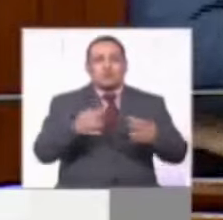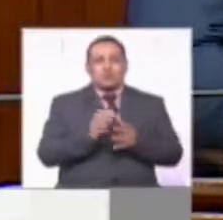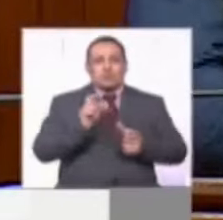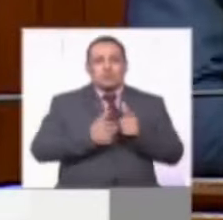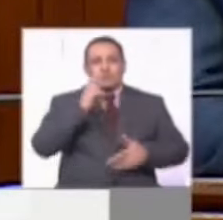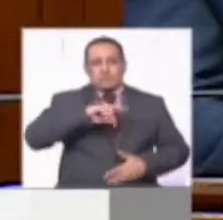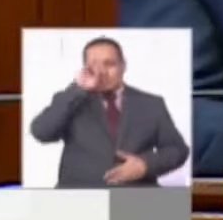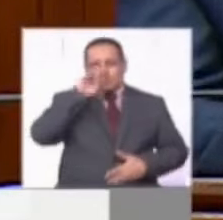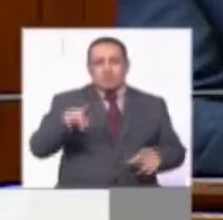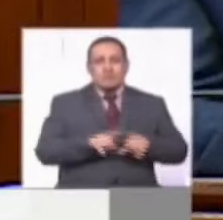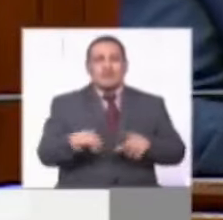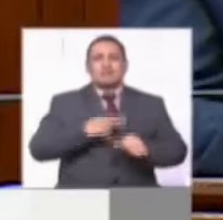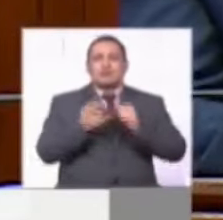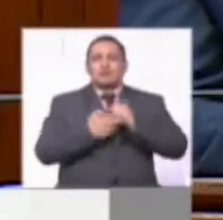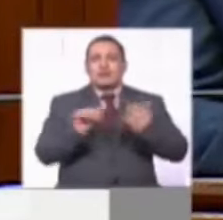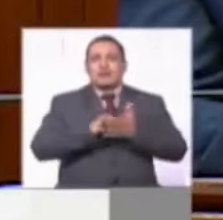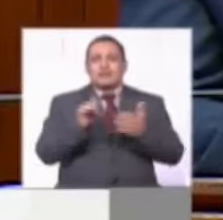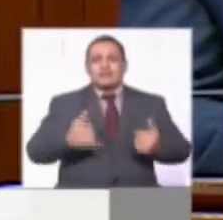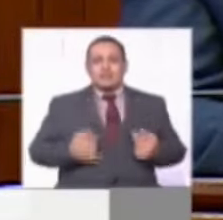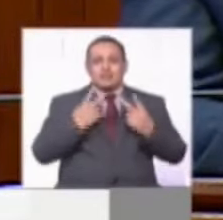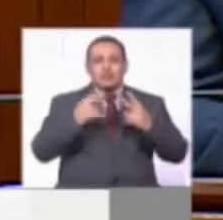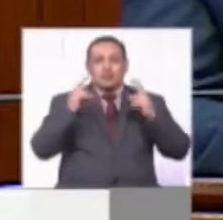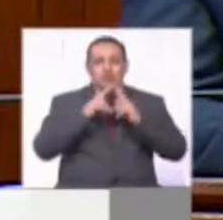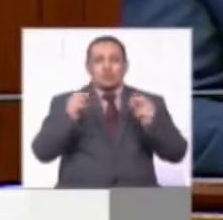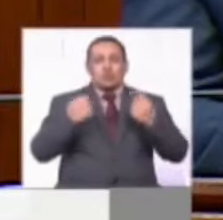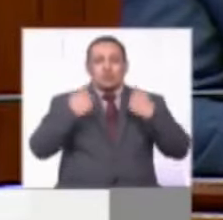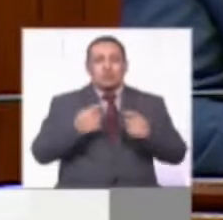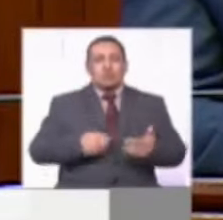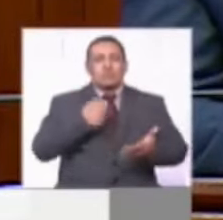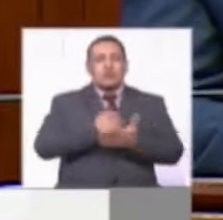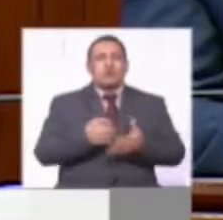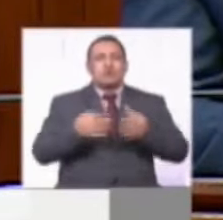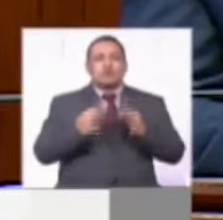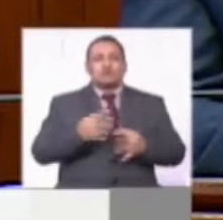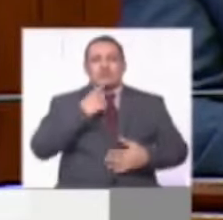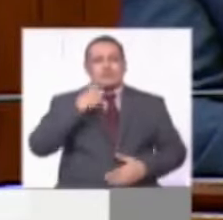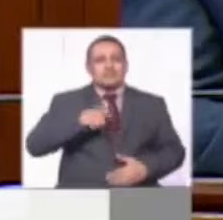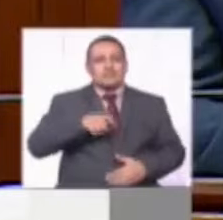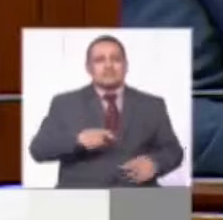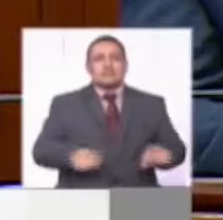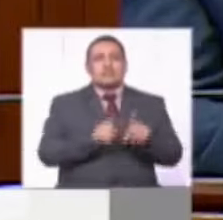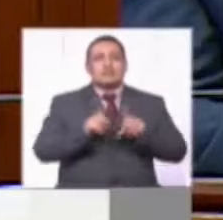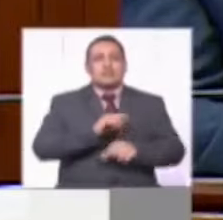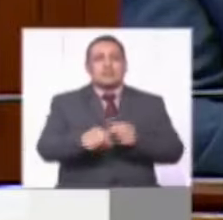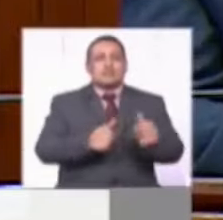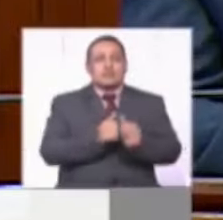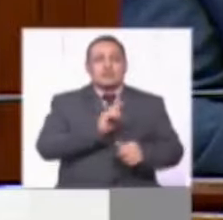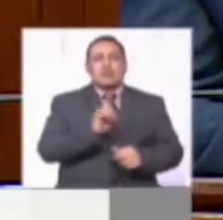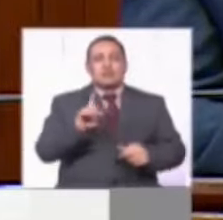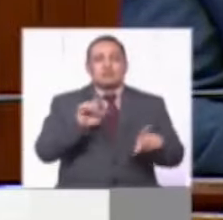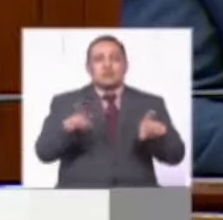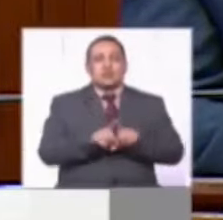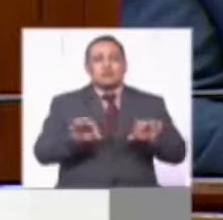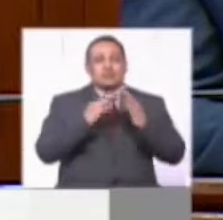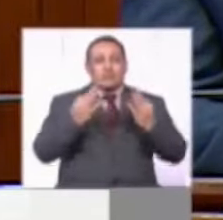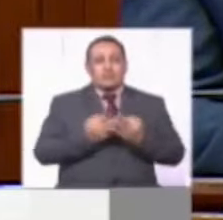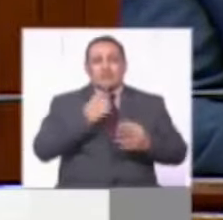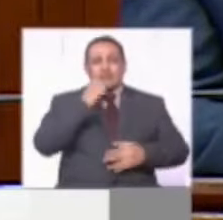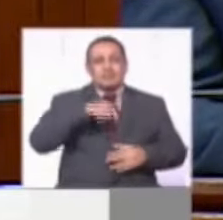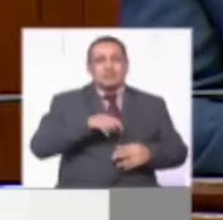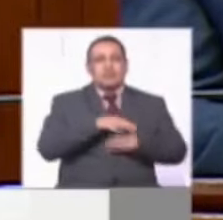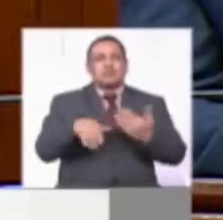peruano asegurar que reciban el reconocimiento y la compensación justa que merecen. Detrás de cada maestro hay una familia que